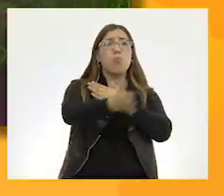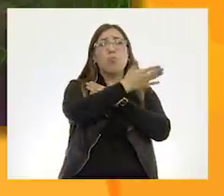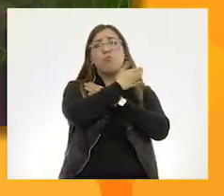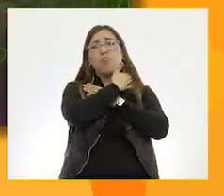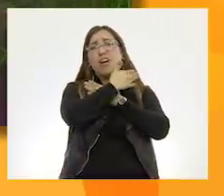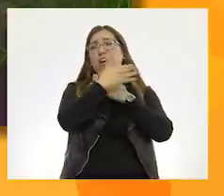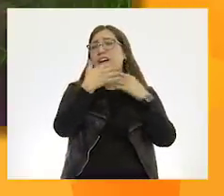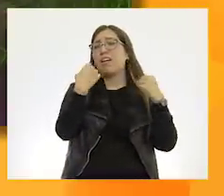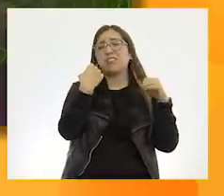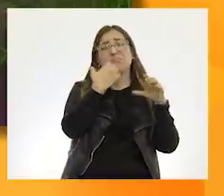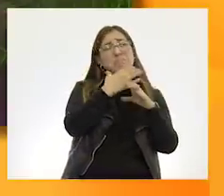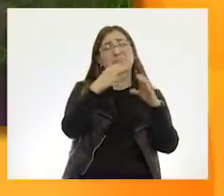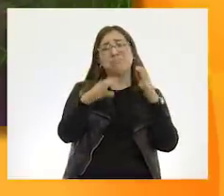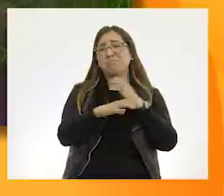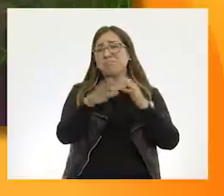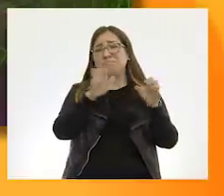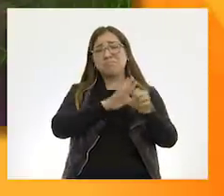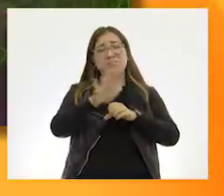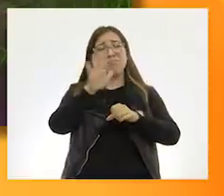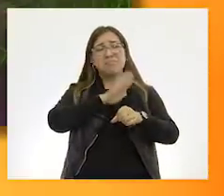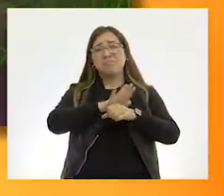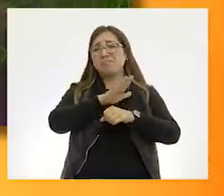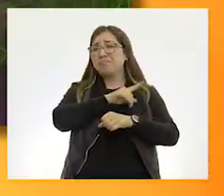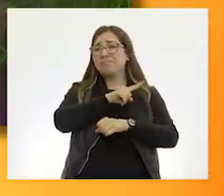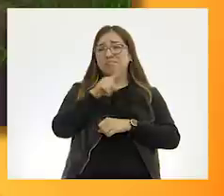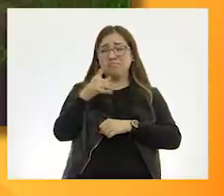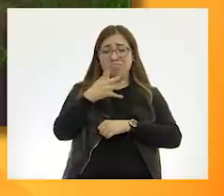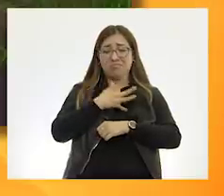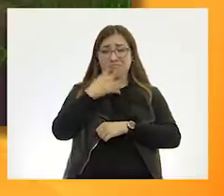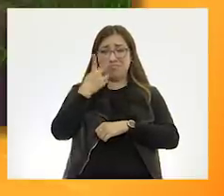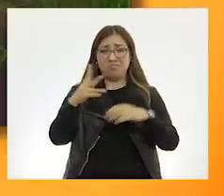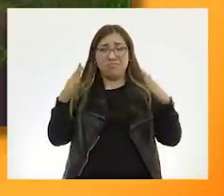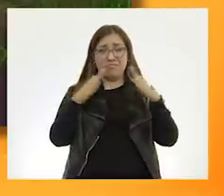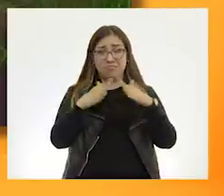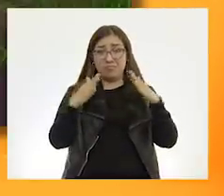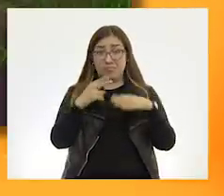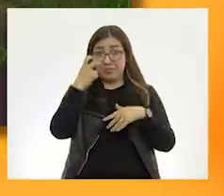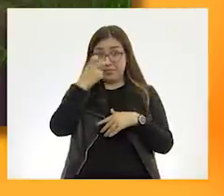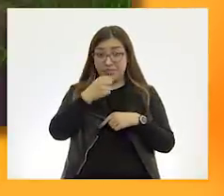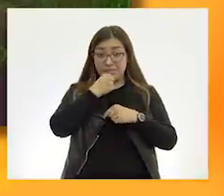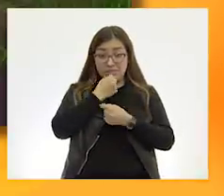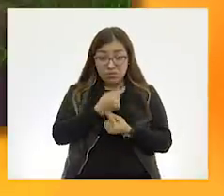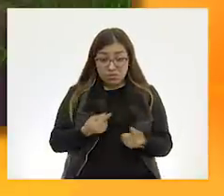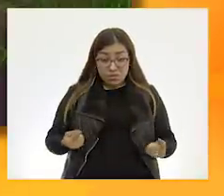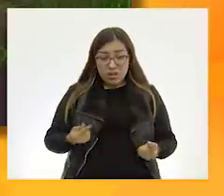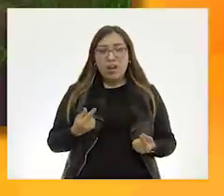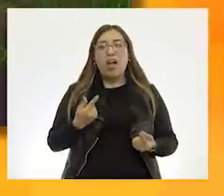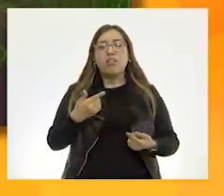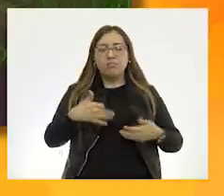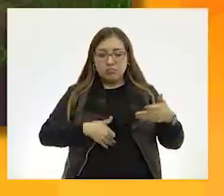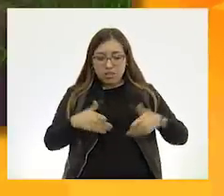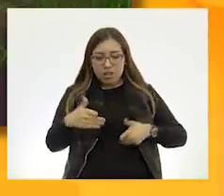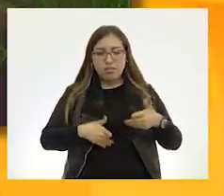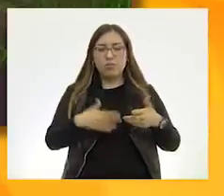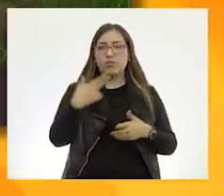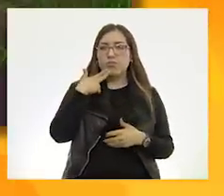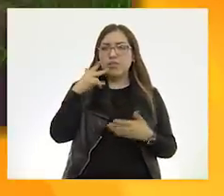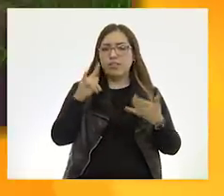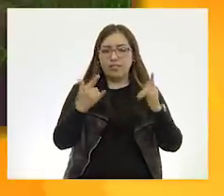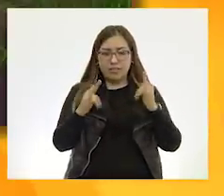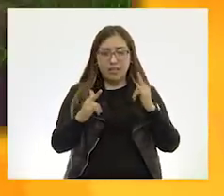tengan a la mano. La importancia y la presencia del teatro con títeres en el desarrollo de las infancias permite cosas maravillosas, entre